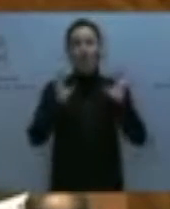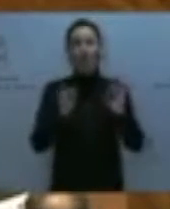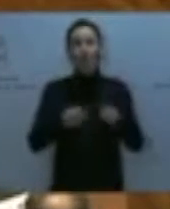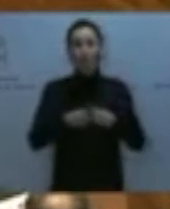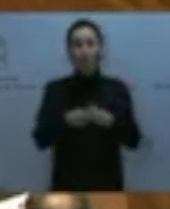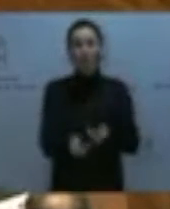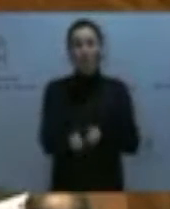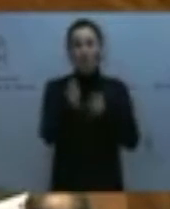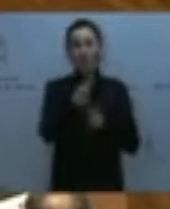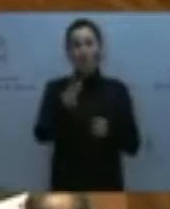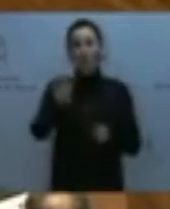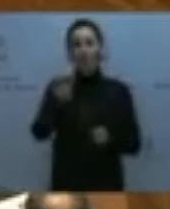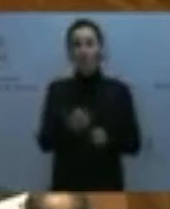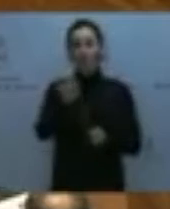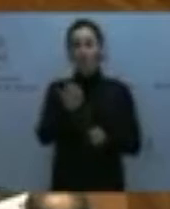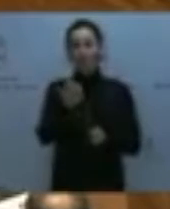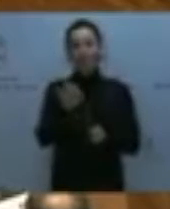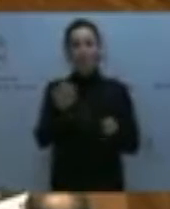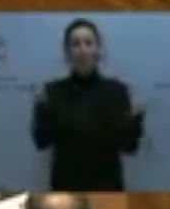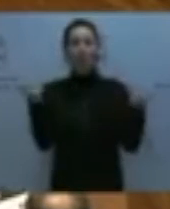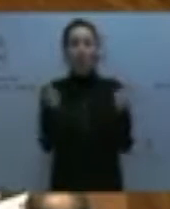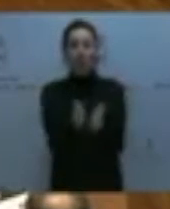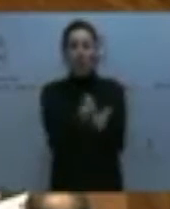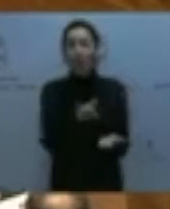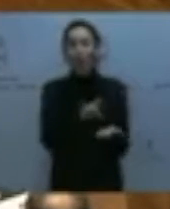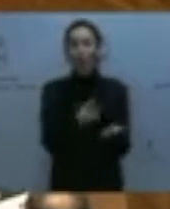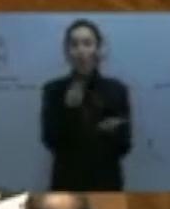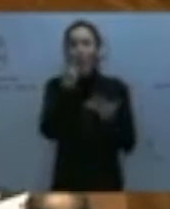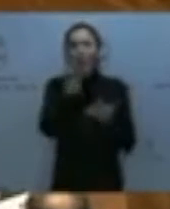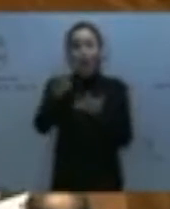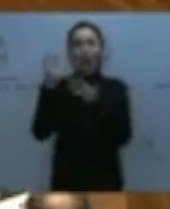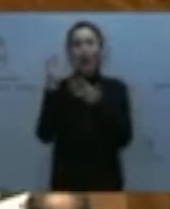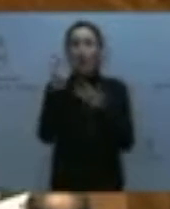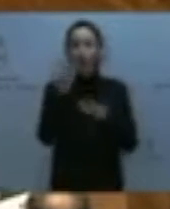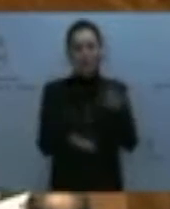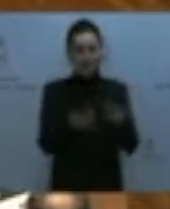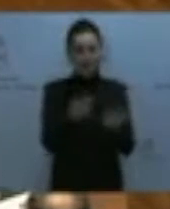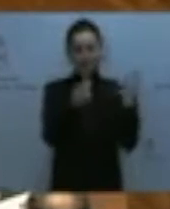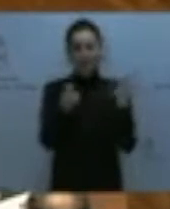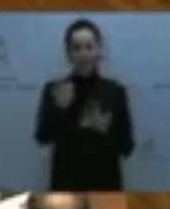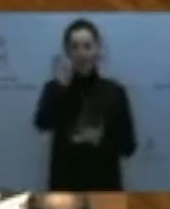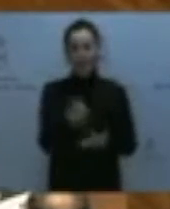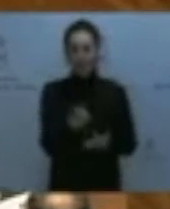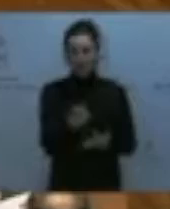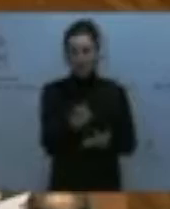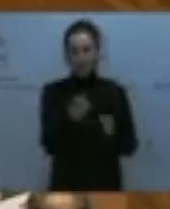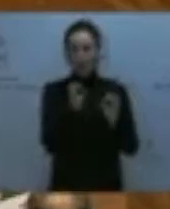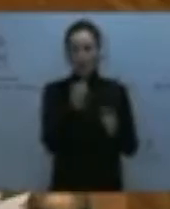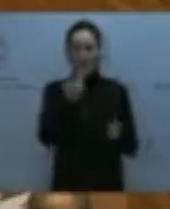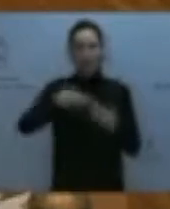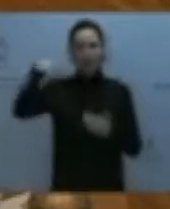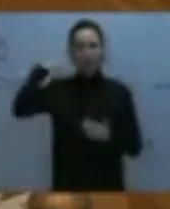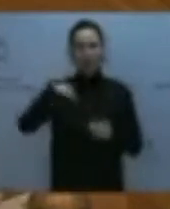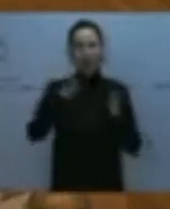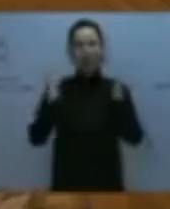un 24% de las que había hace 7 años y cerca de un 60% de las que había en la década de los 90.